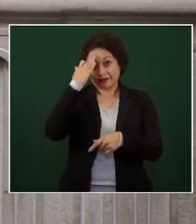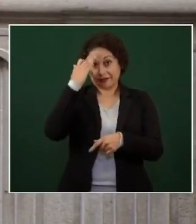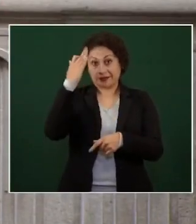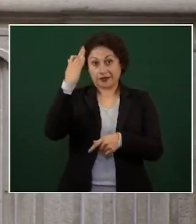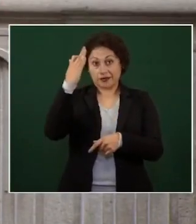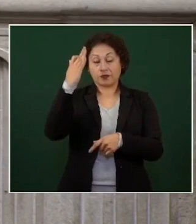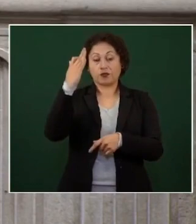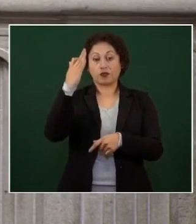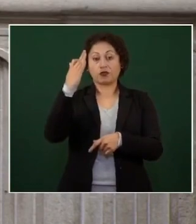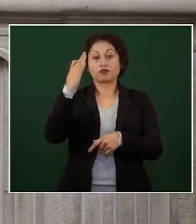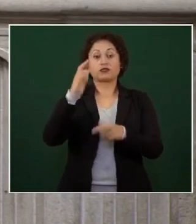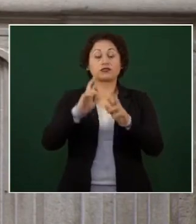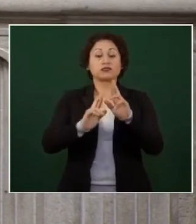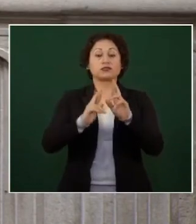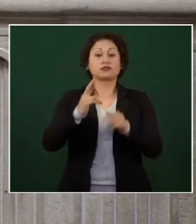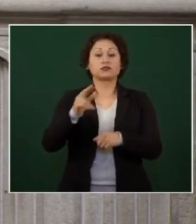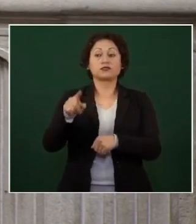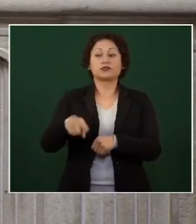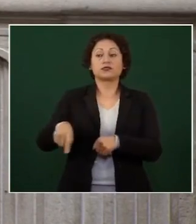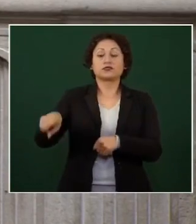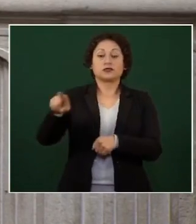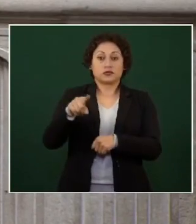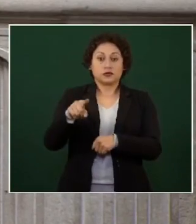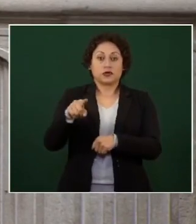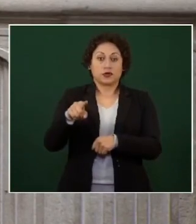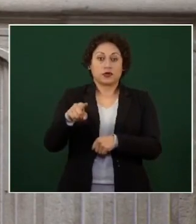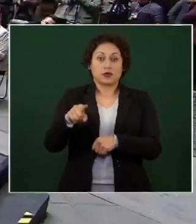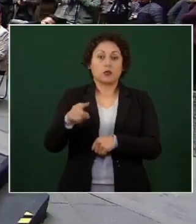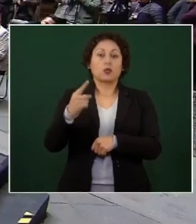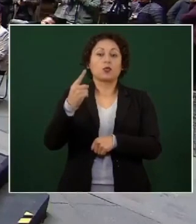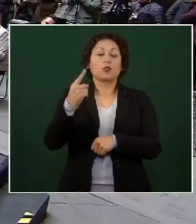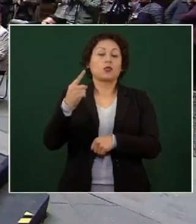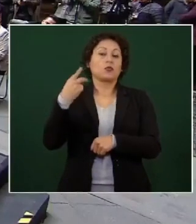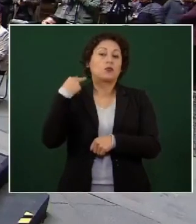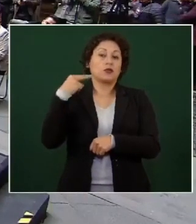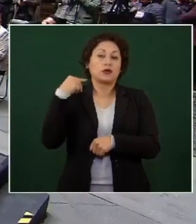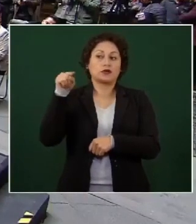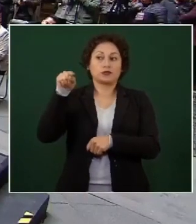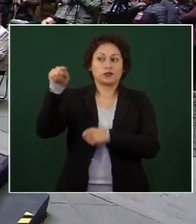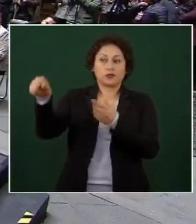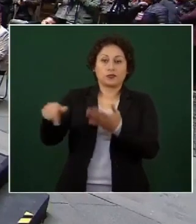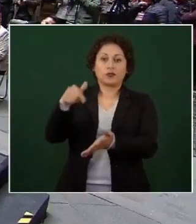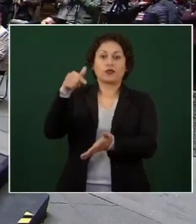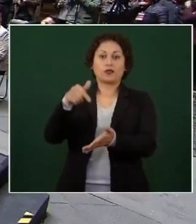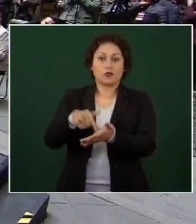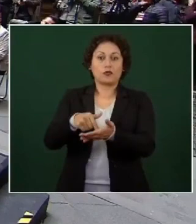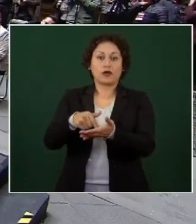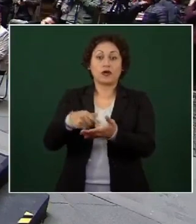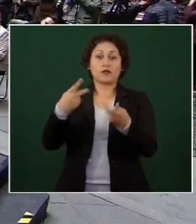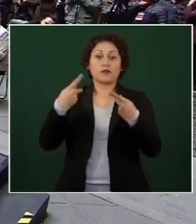favor de Lerdo, que había sido desterrado,